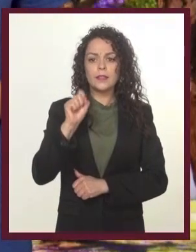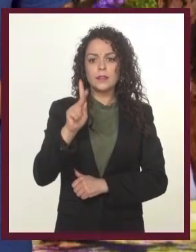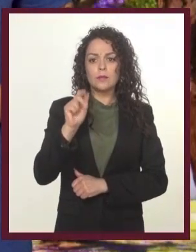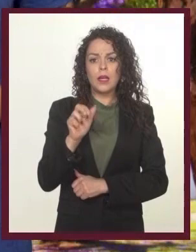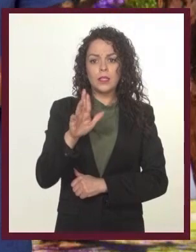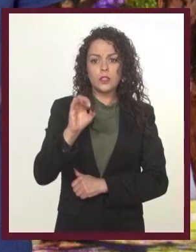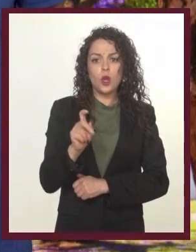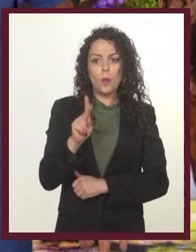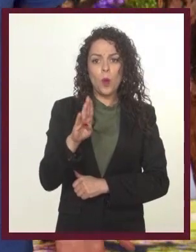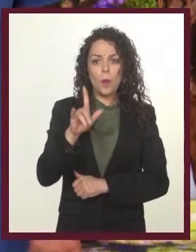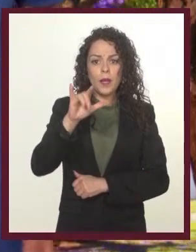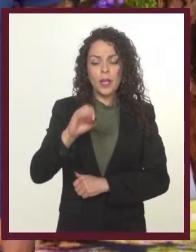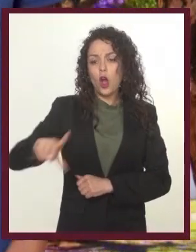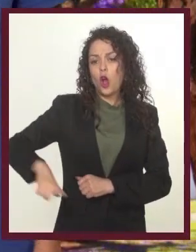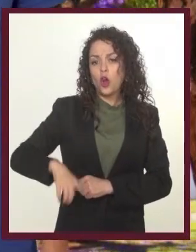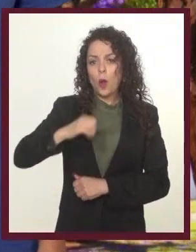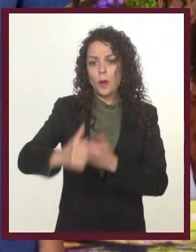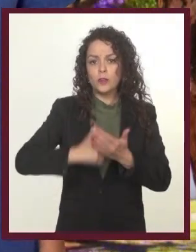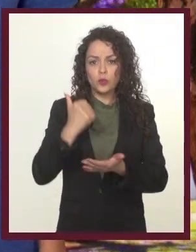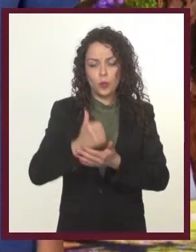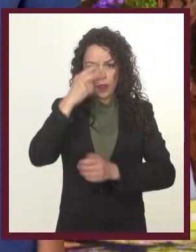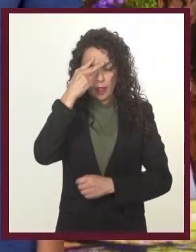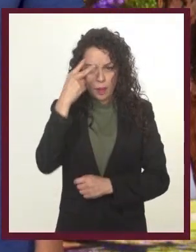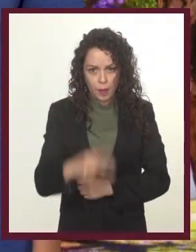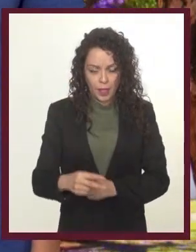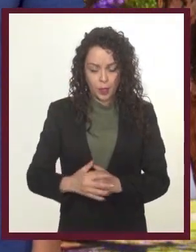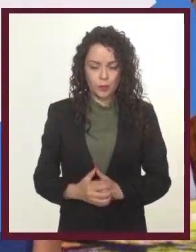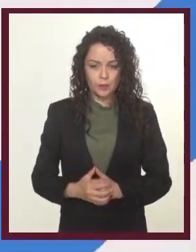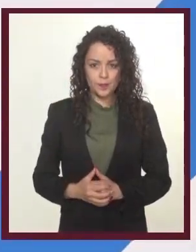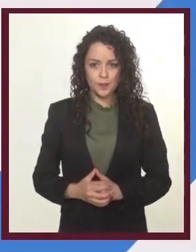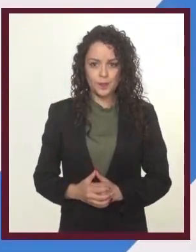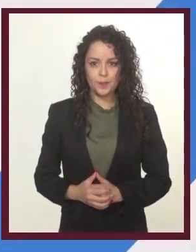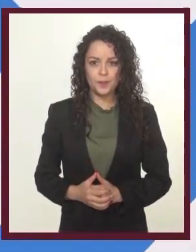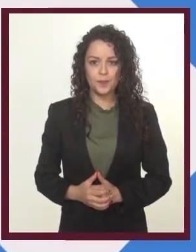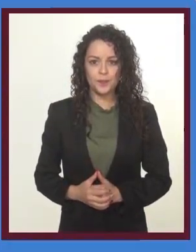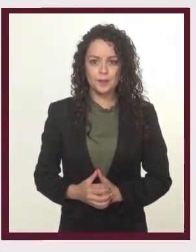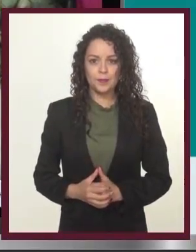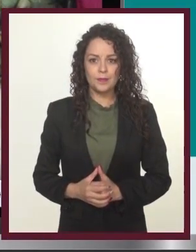Espacio Público del Gobierno de la Ciudad de México.